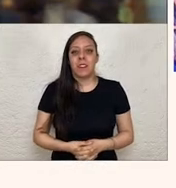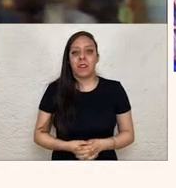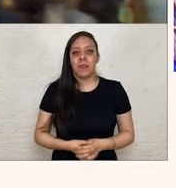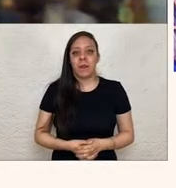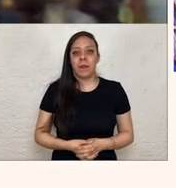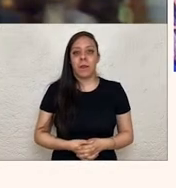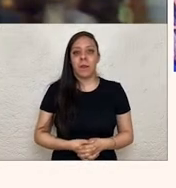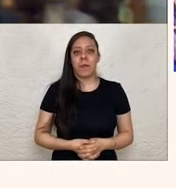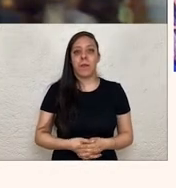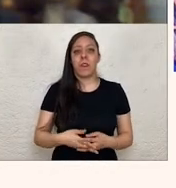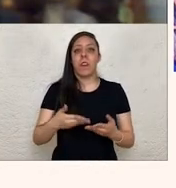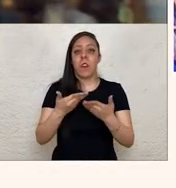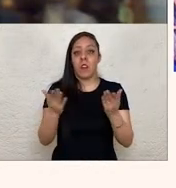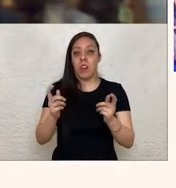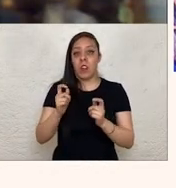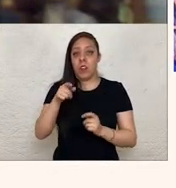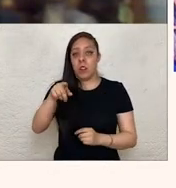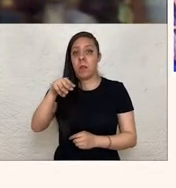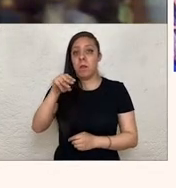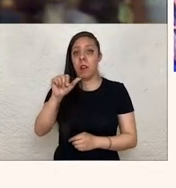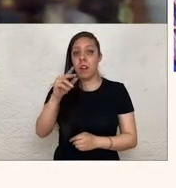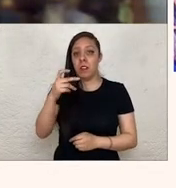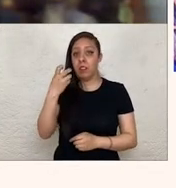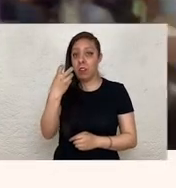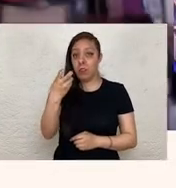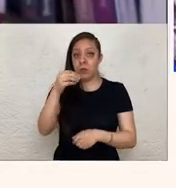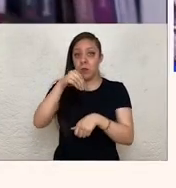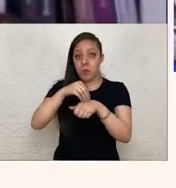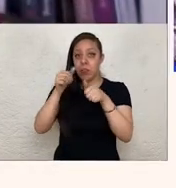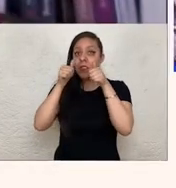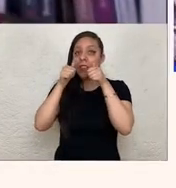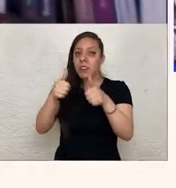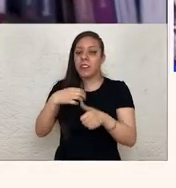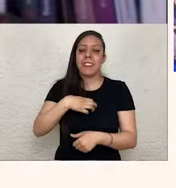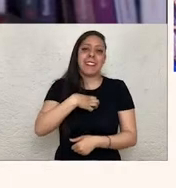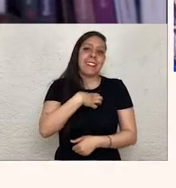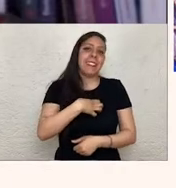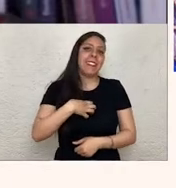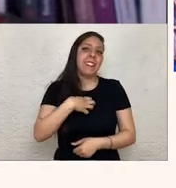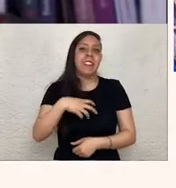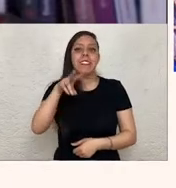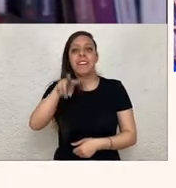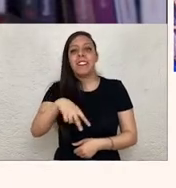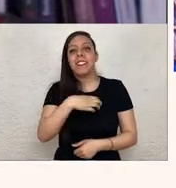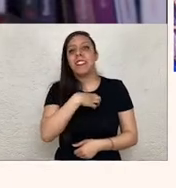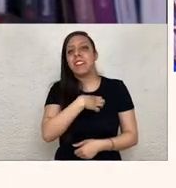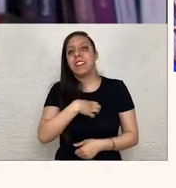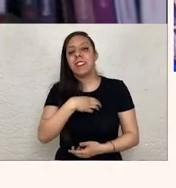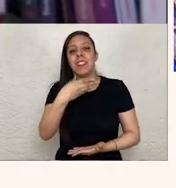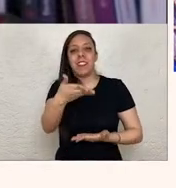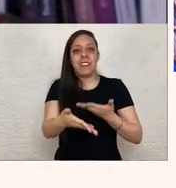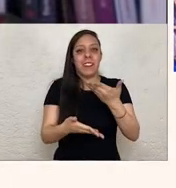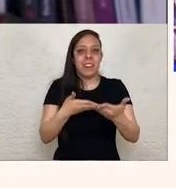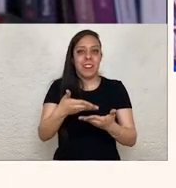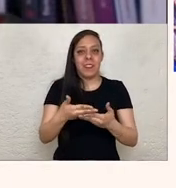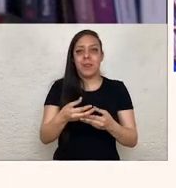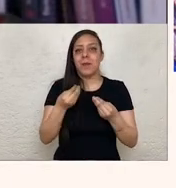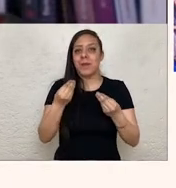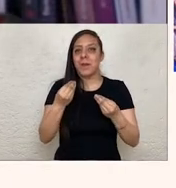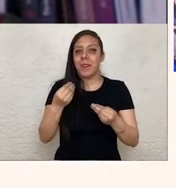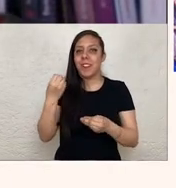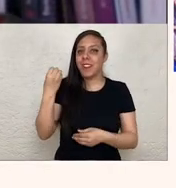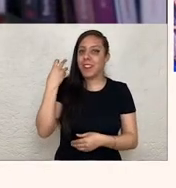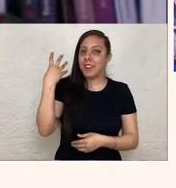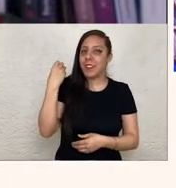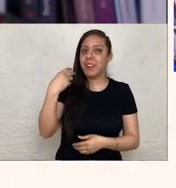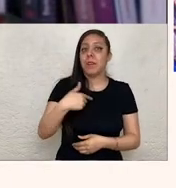Gracias, Camila. Margaret, te escuchamos. Pues muy, muy, muy contenta de haber estado compartiendo esta mesa